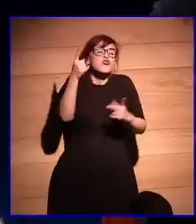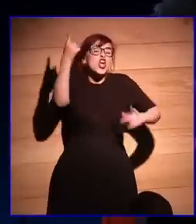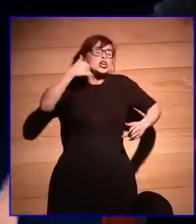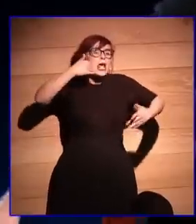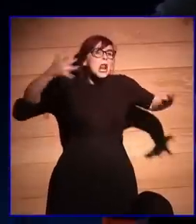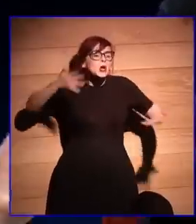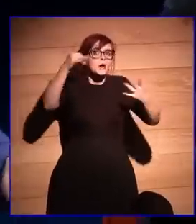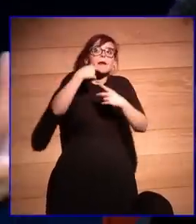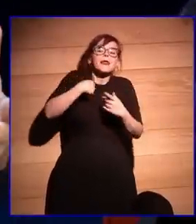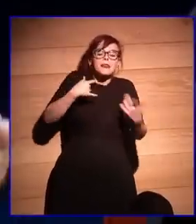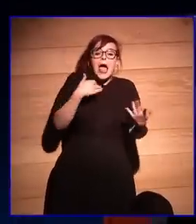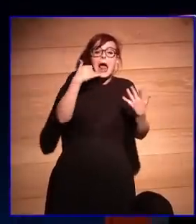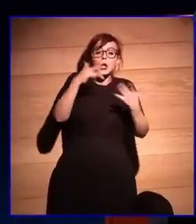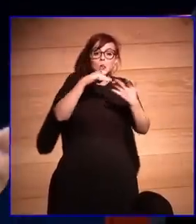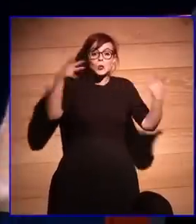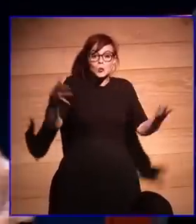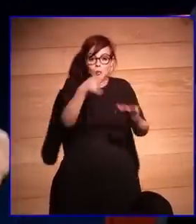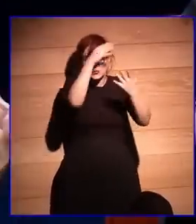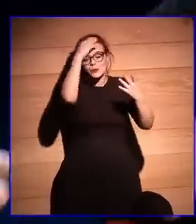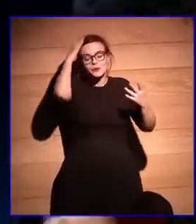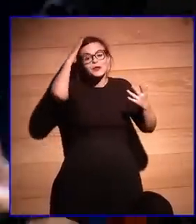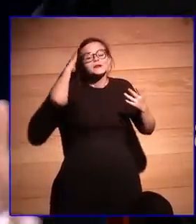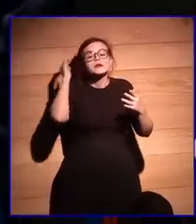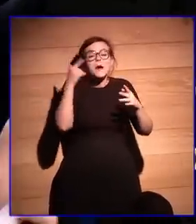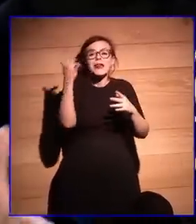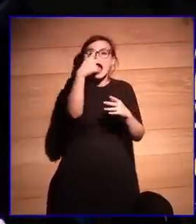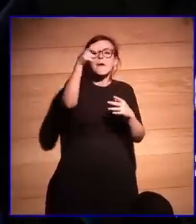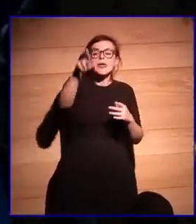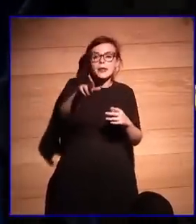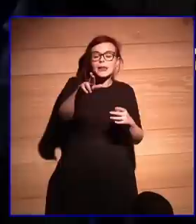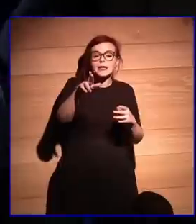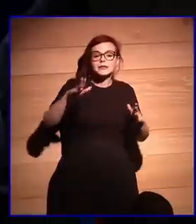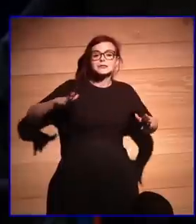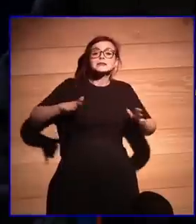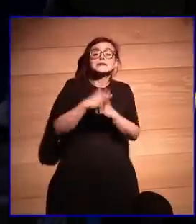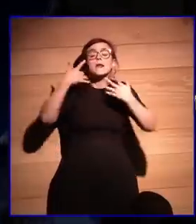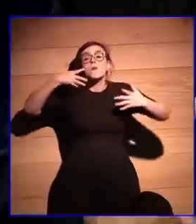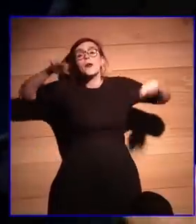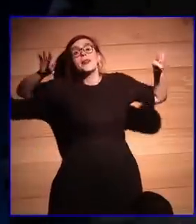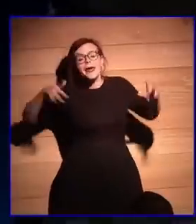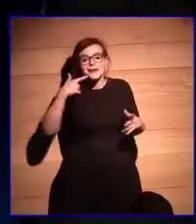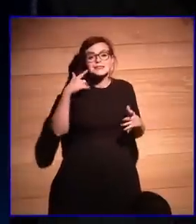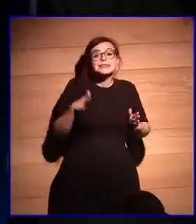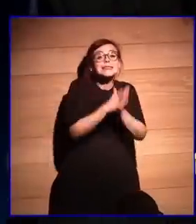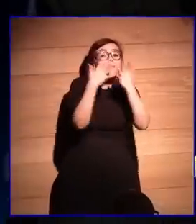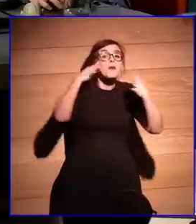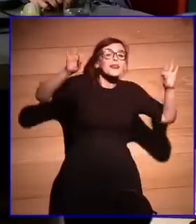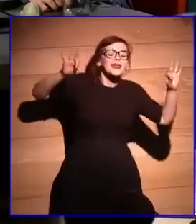me dijera, Javi, bueno, San no existo, con confianza, por ejemplo, ¿no? Javier. San quizá. San quizá, San maybe.